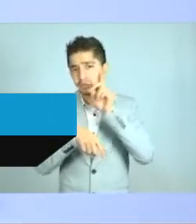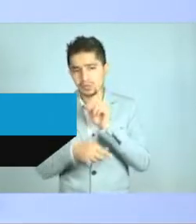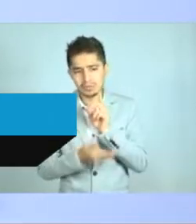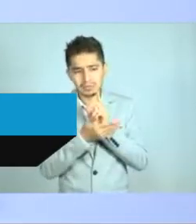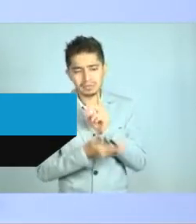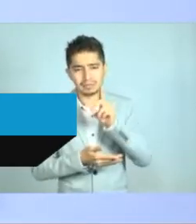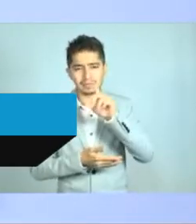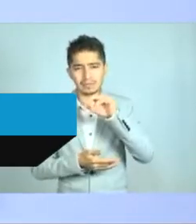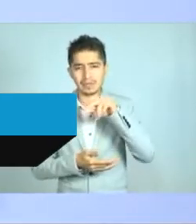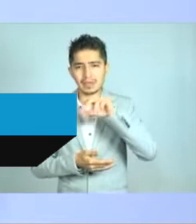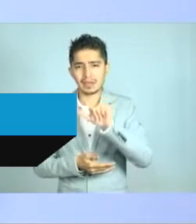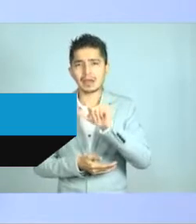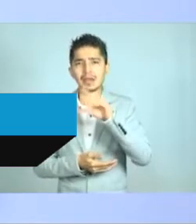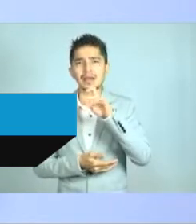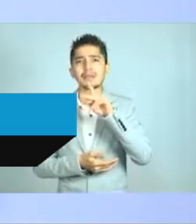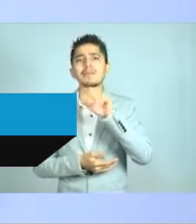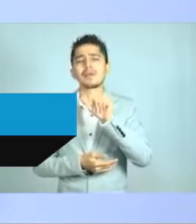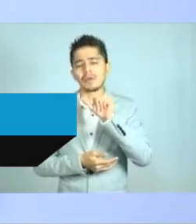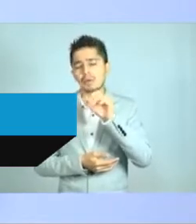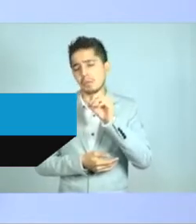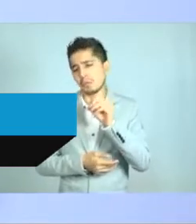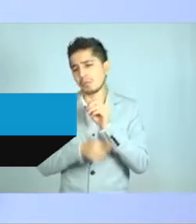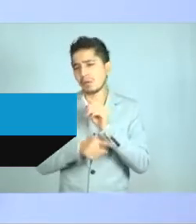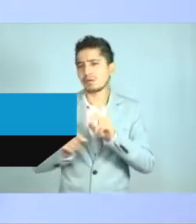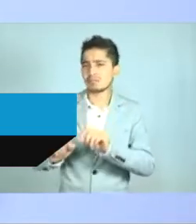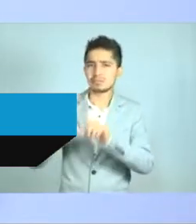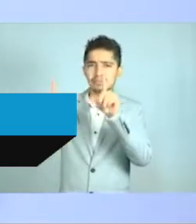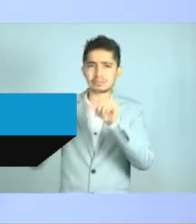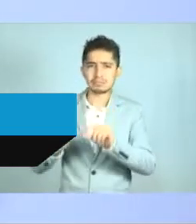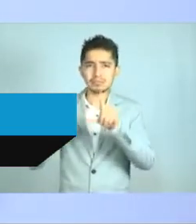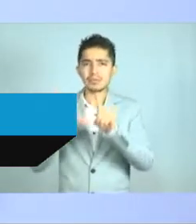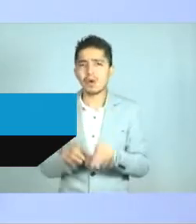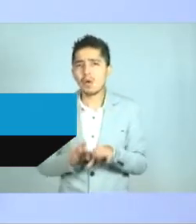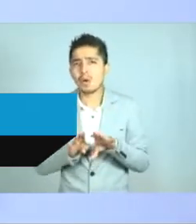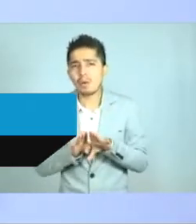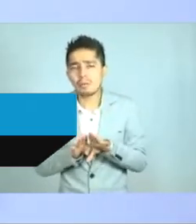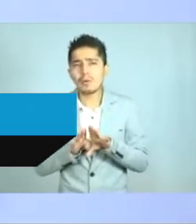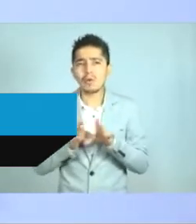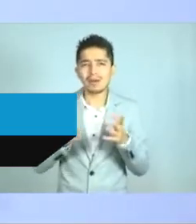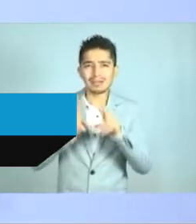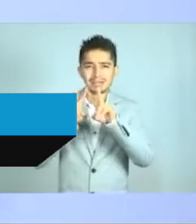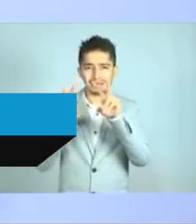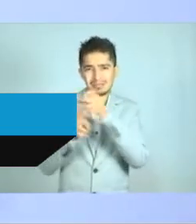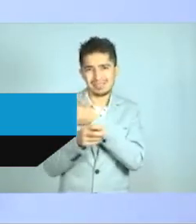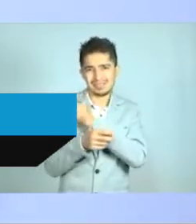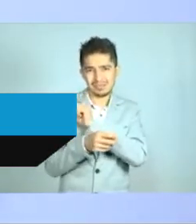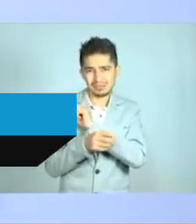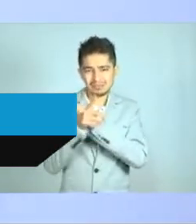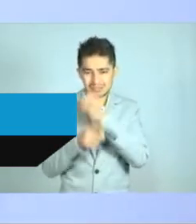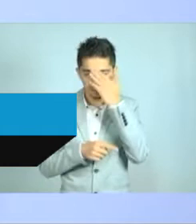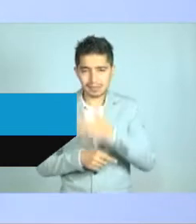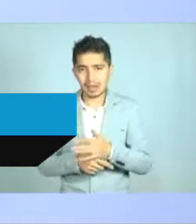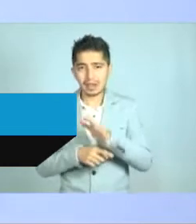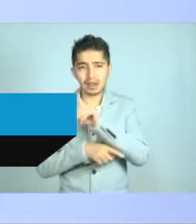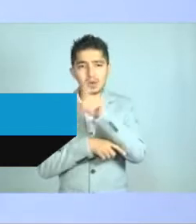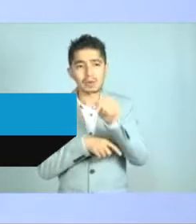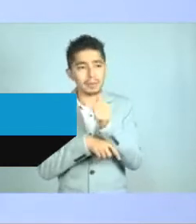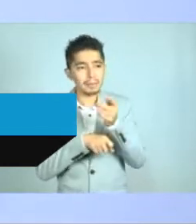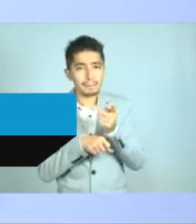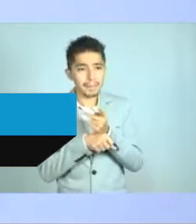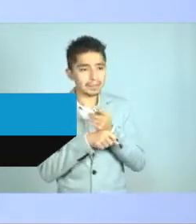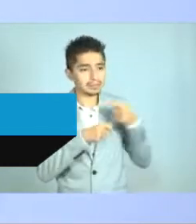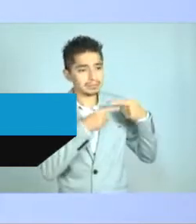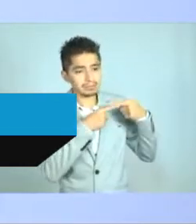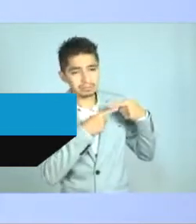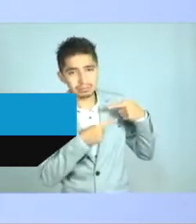todas, de jueves a sábado a las 7 de la noche. Que implica todas, porque no es